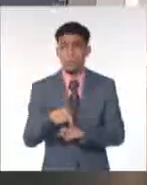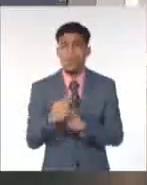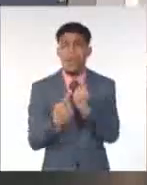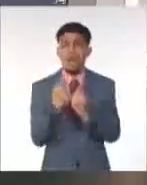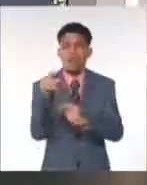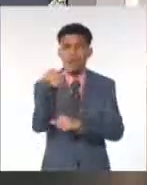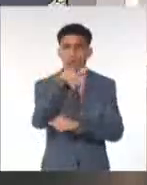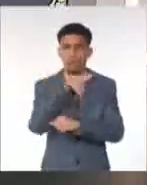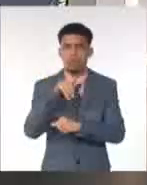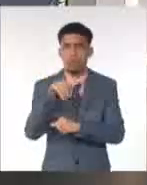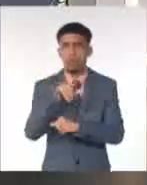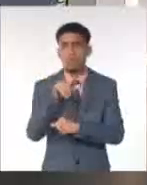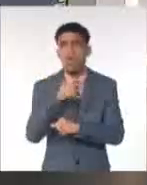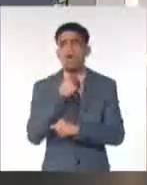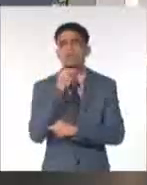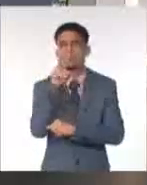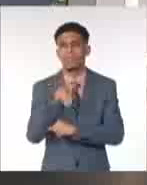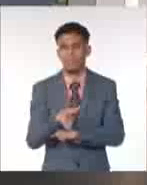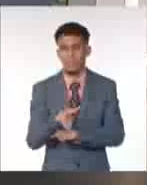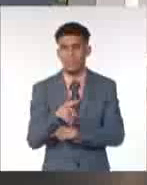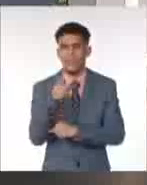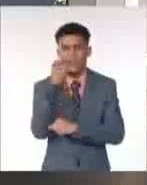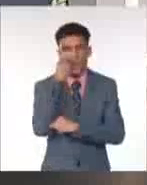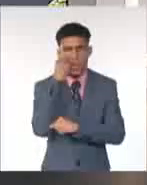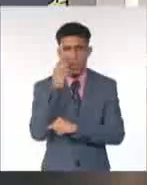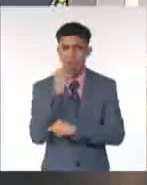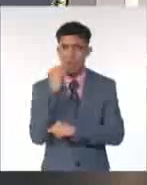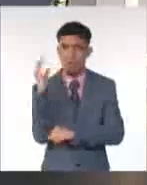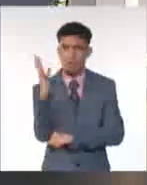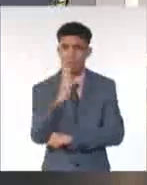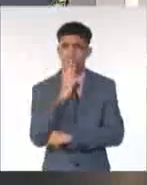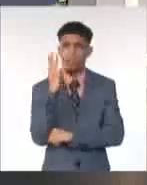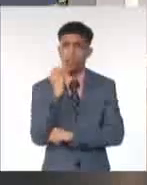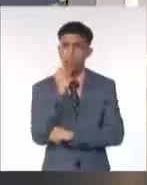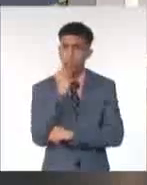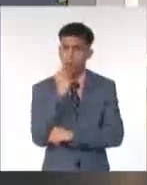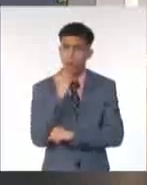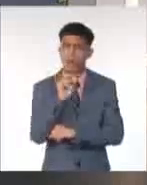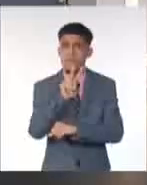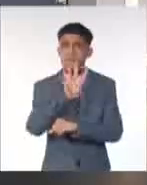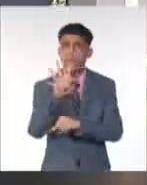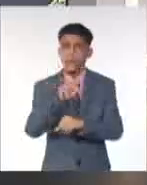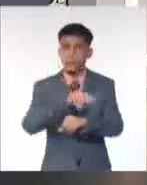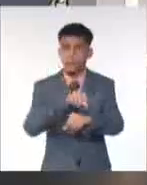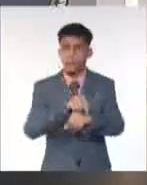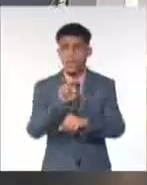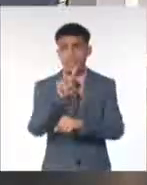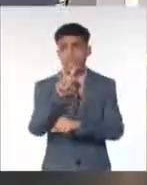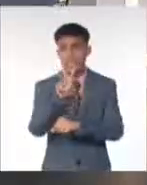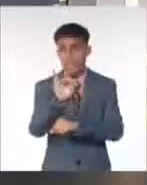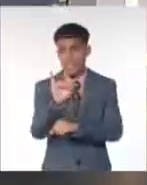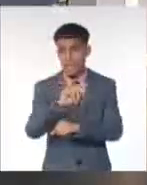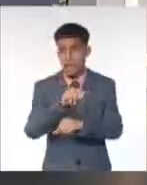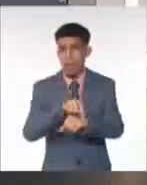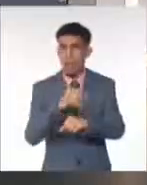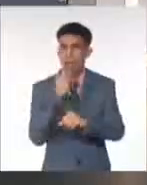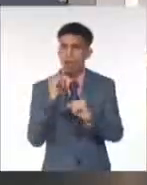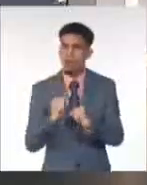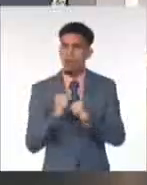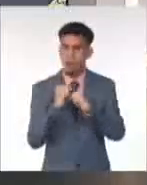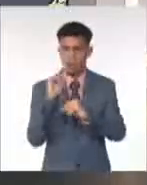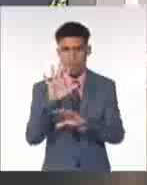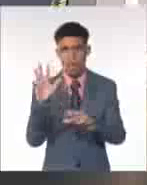reconocimiento pues vigilando este sistema, que pudiera quizás en las próximas 24 o 36 horas llegar a ser un huracán intenso, es